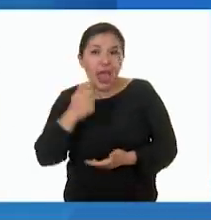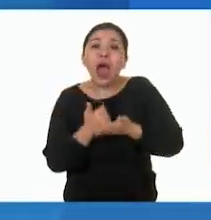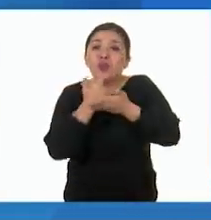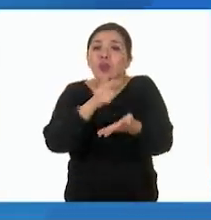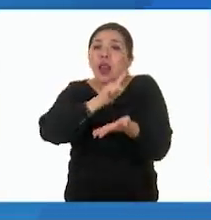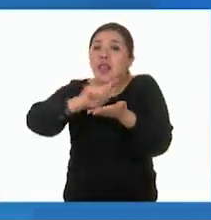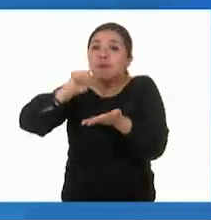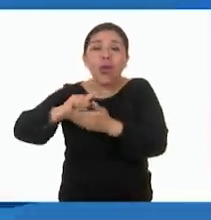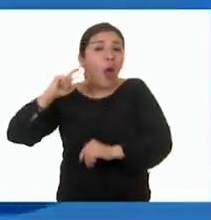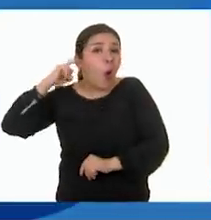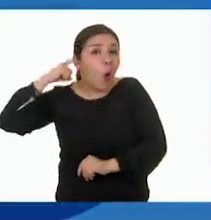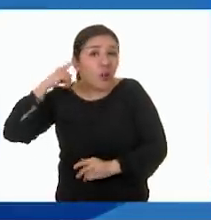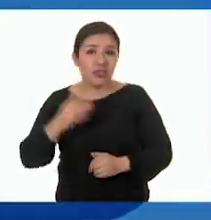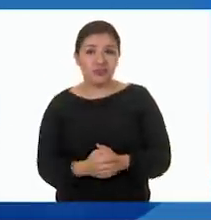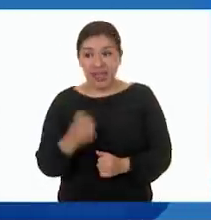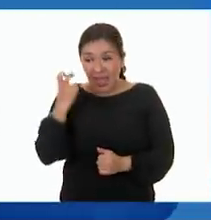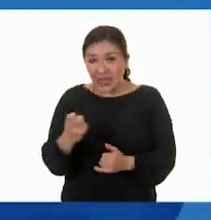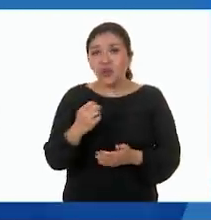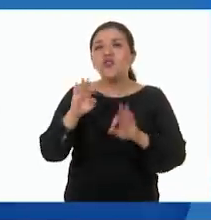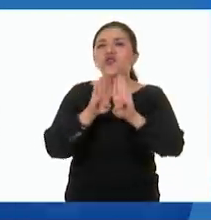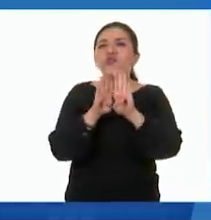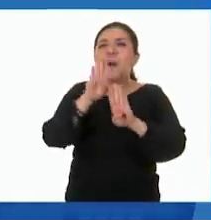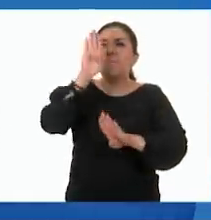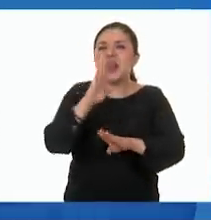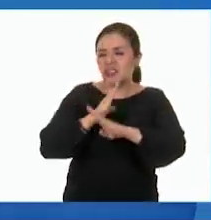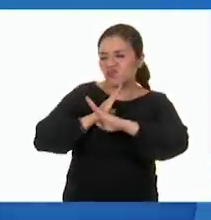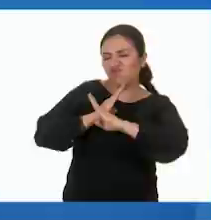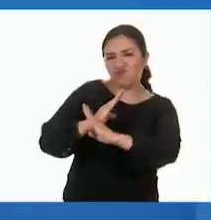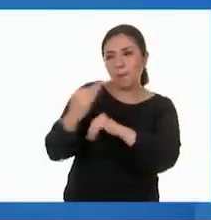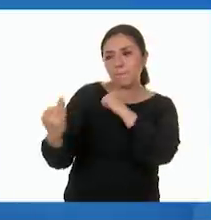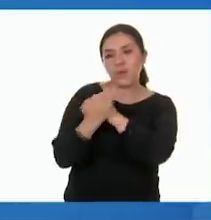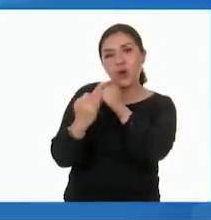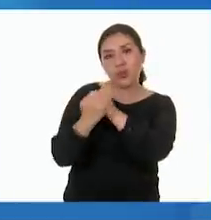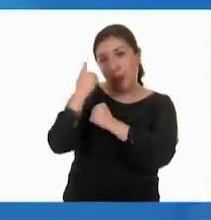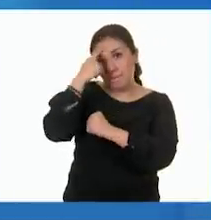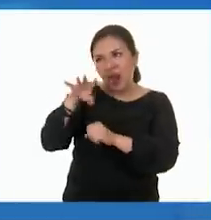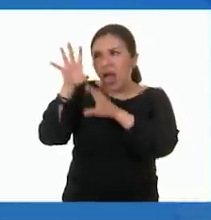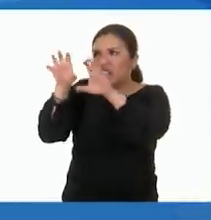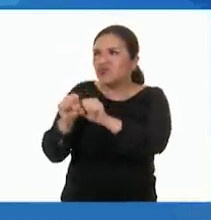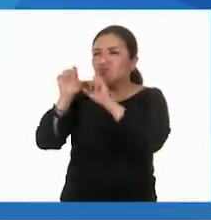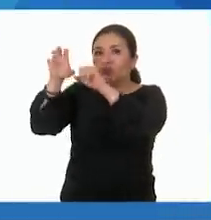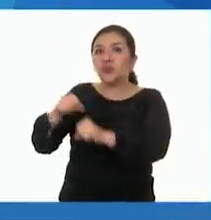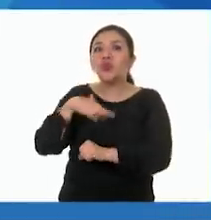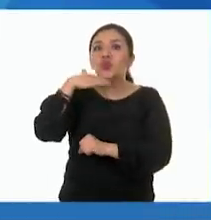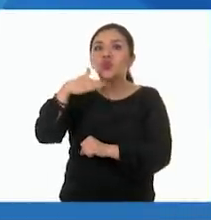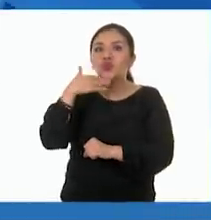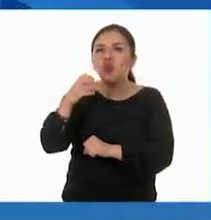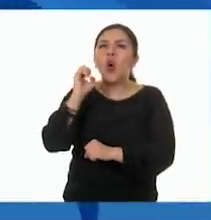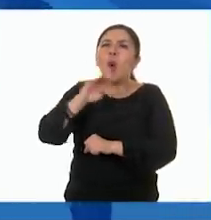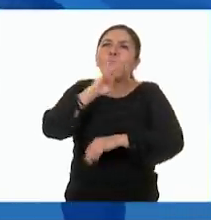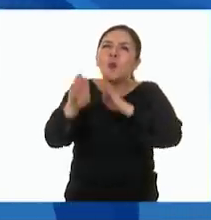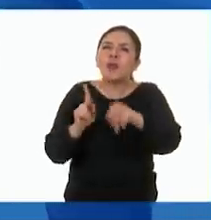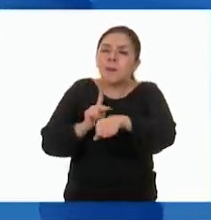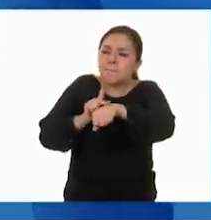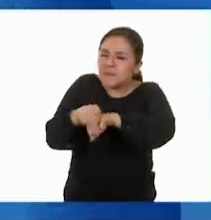oídos. La cerilla forma un escudo de protección que atrapa la suciedad, las células muertas de la piel y las